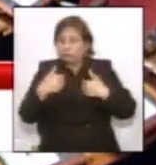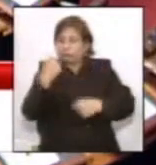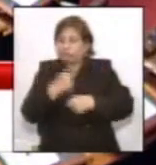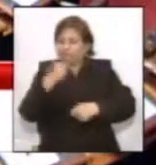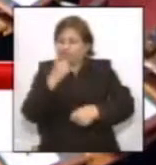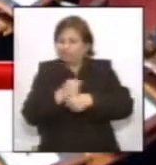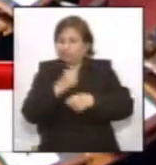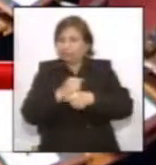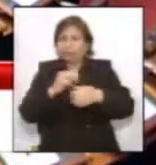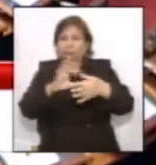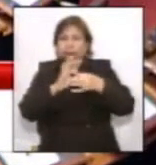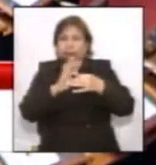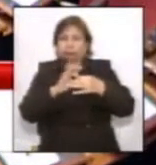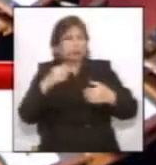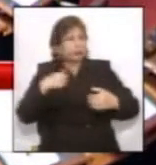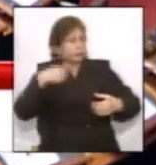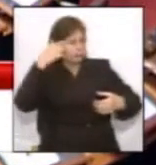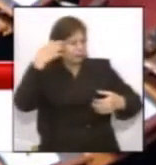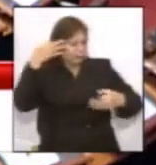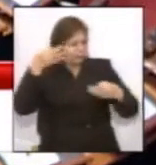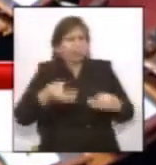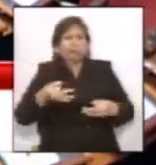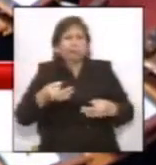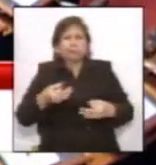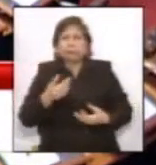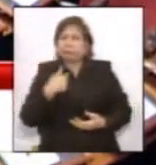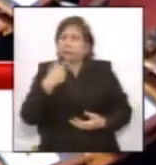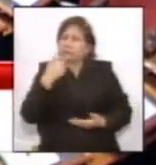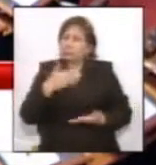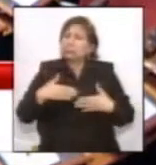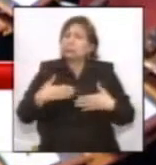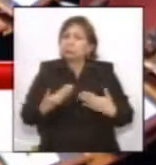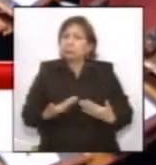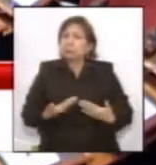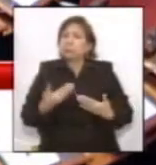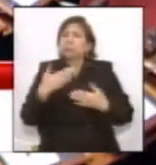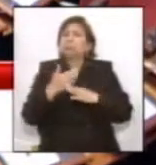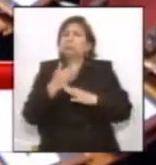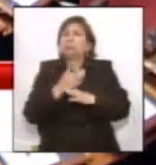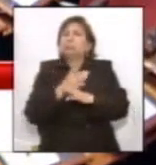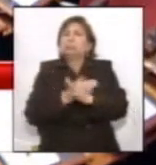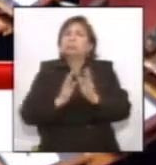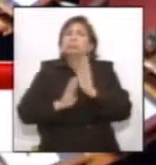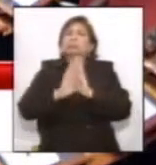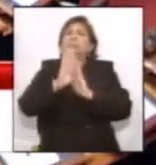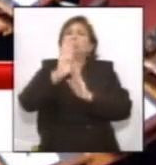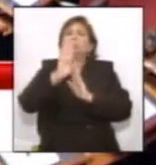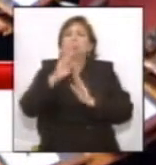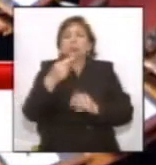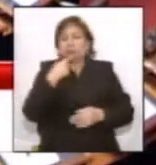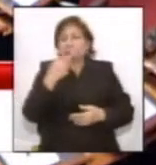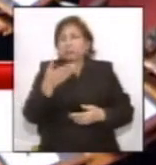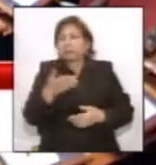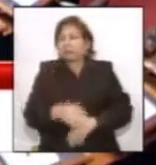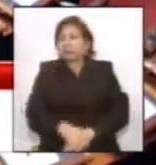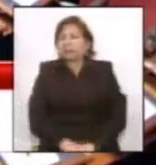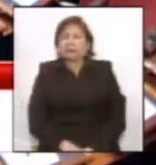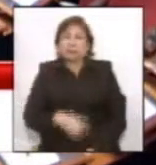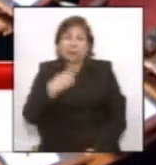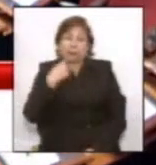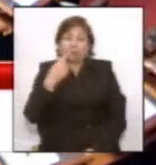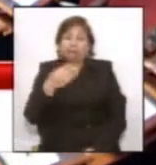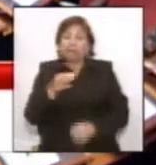trabajar unidos. Soy una convencida de que solo a través de consenso saldremos adelante, expresó. Ha